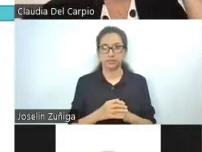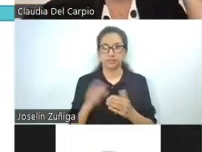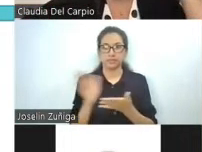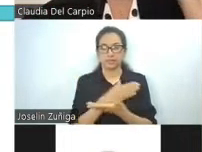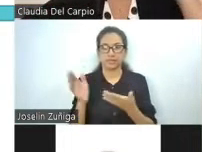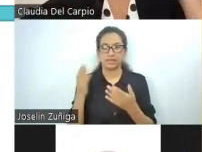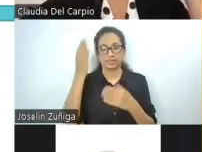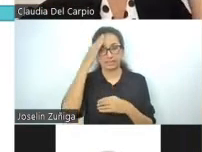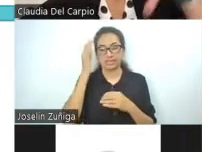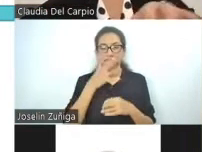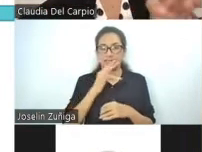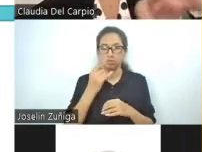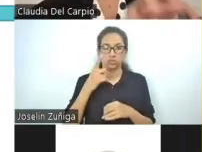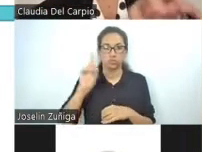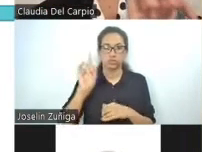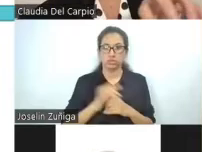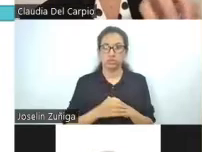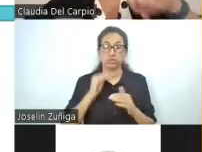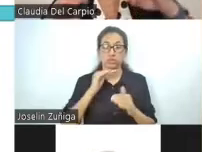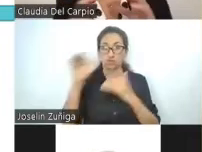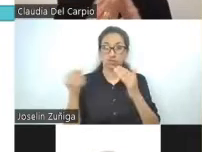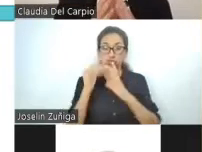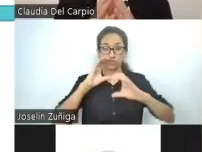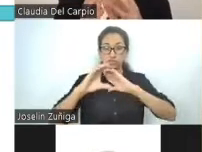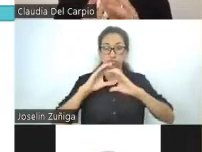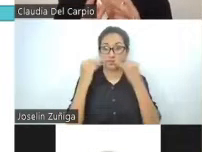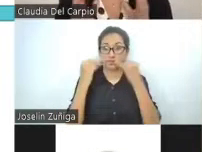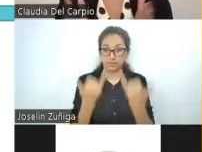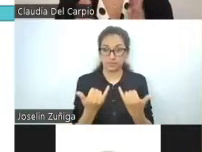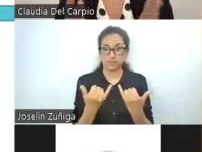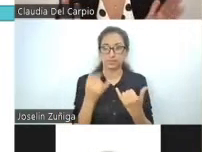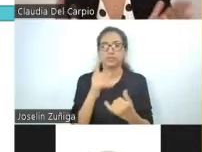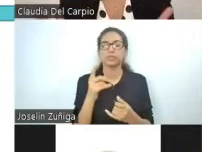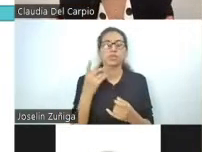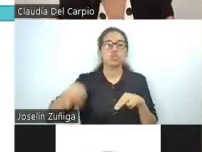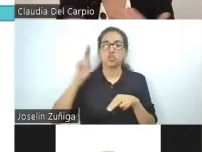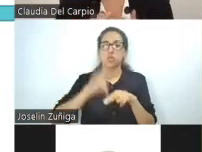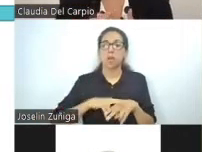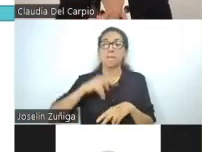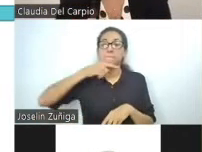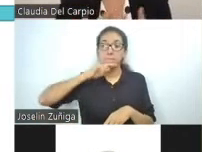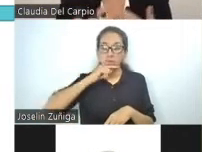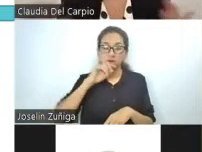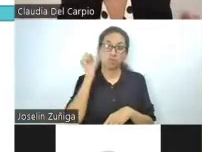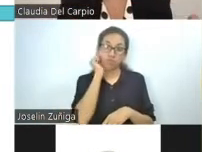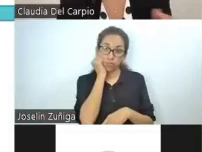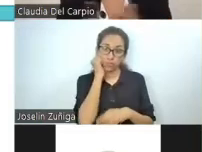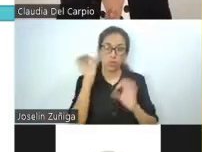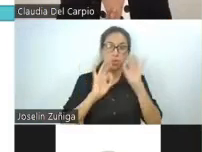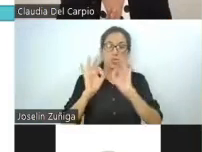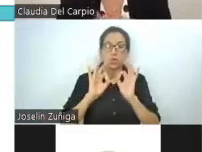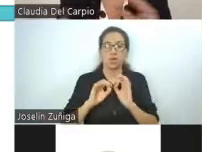lo que tiene que hacer. Todo lo que vamos a hablar ahora es lo que ocurre en mujeres menstruantes o en edad